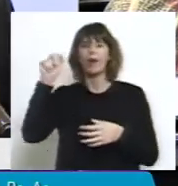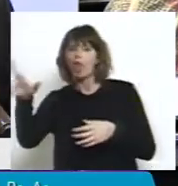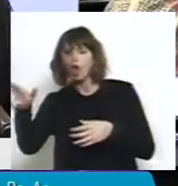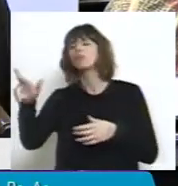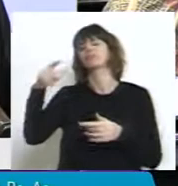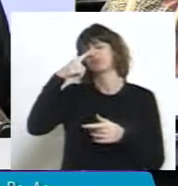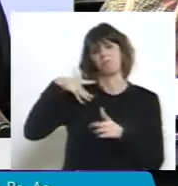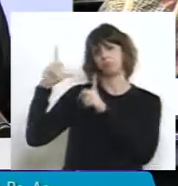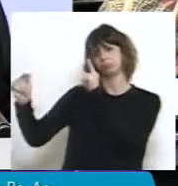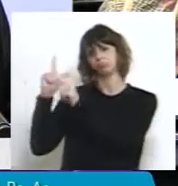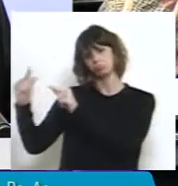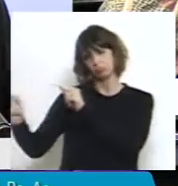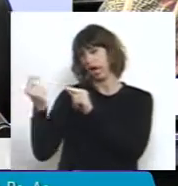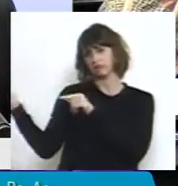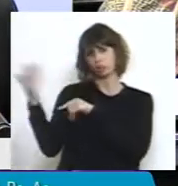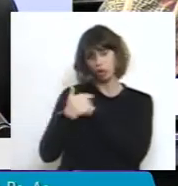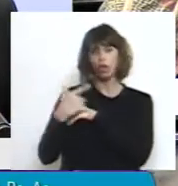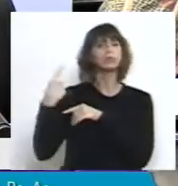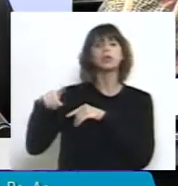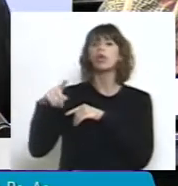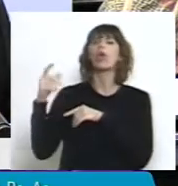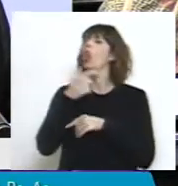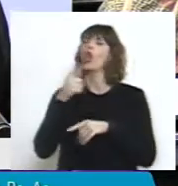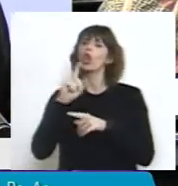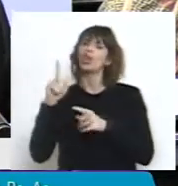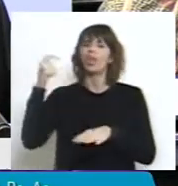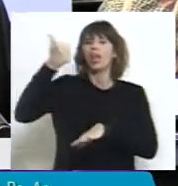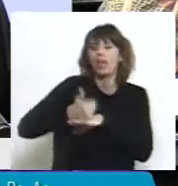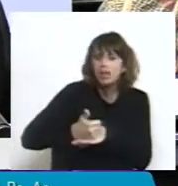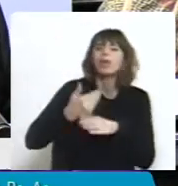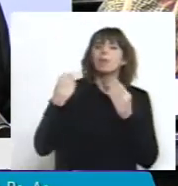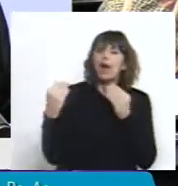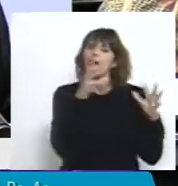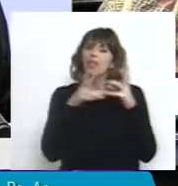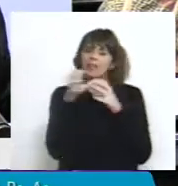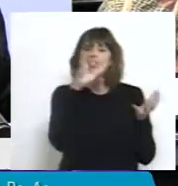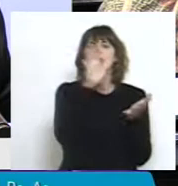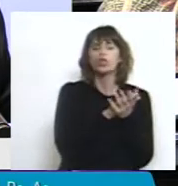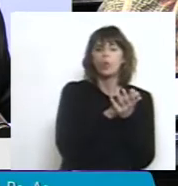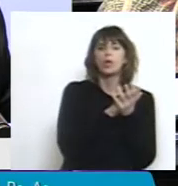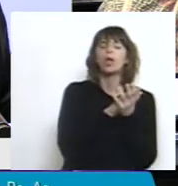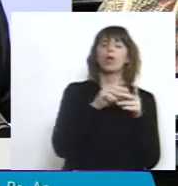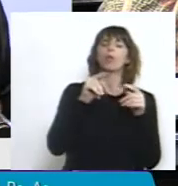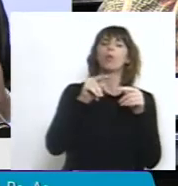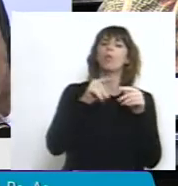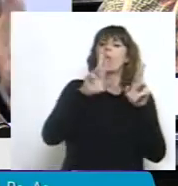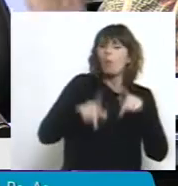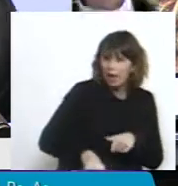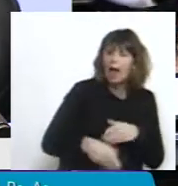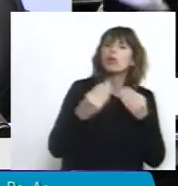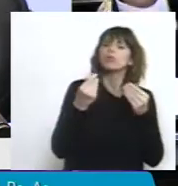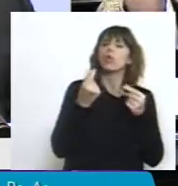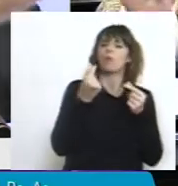están negados a dar un debate sobre un presupuesto y sobre una política fiscal que ha sido consistente para